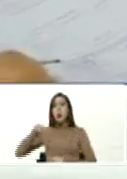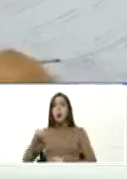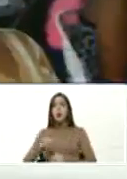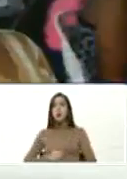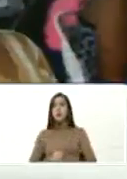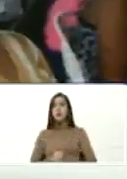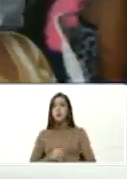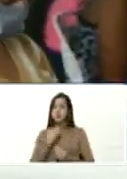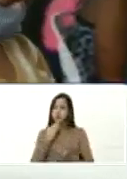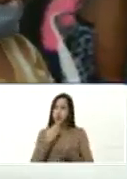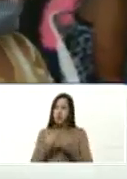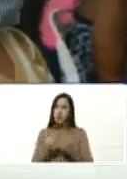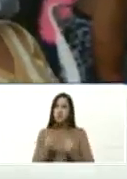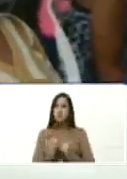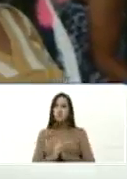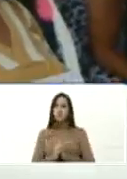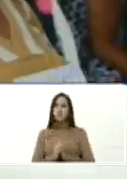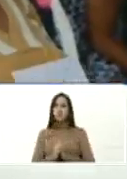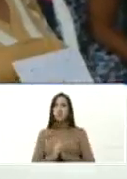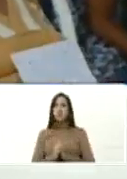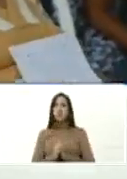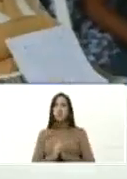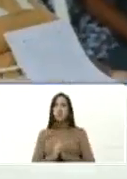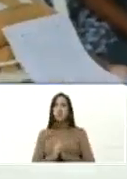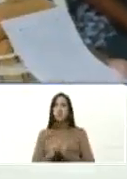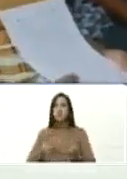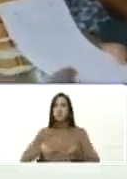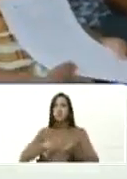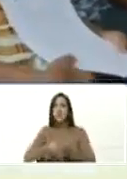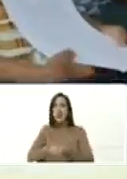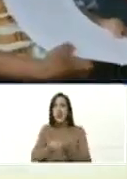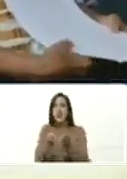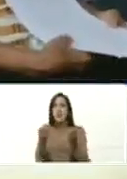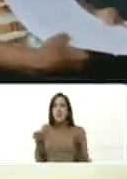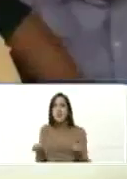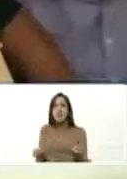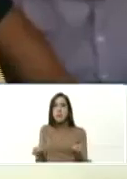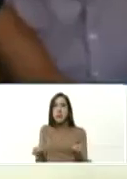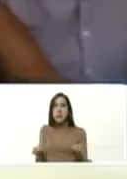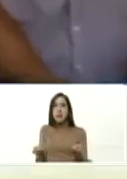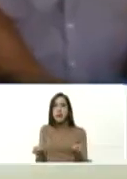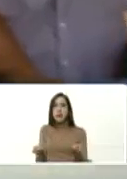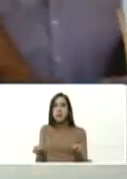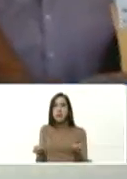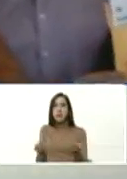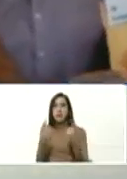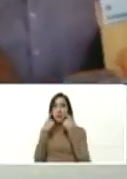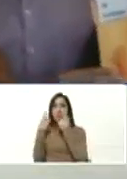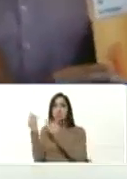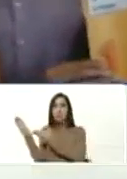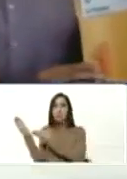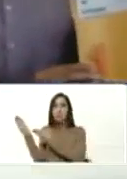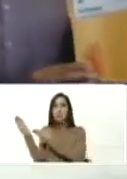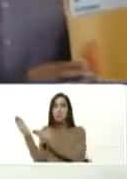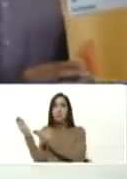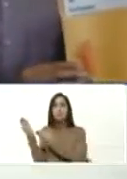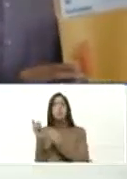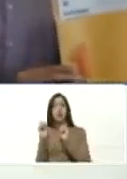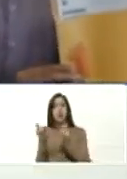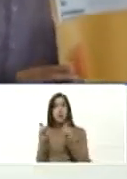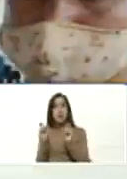Le agradezco. Una Biblia muy bella, porque es una Biblia didáctica,